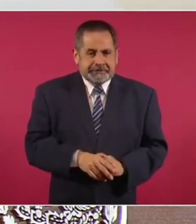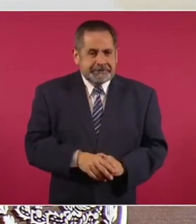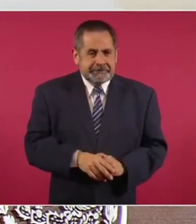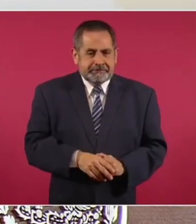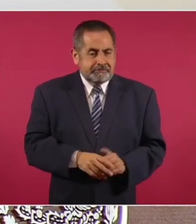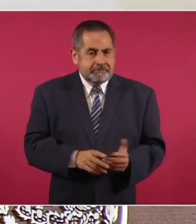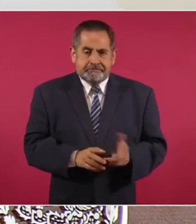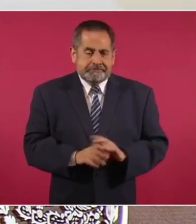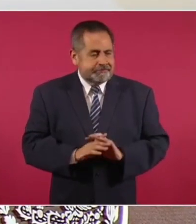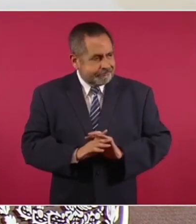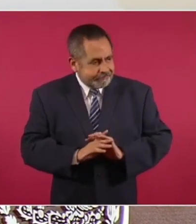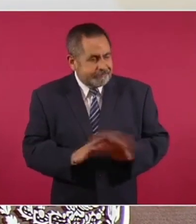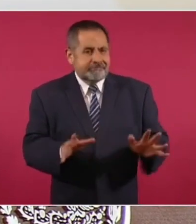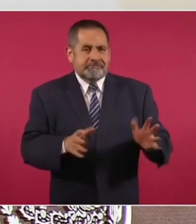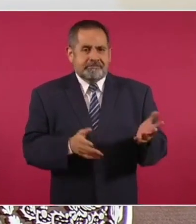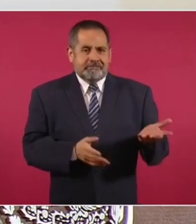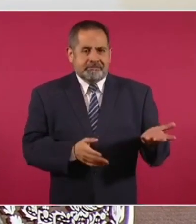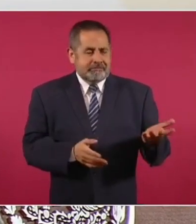Ya,